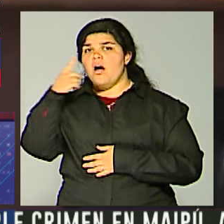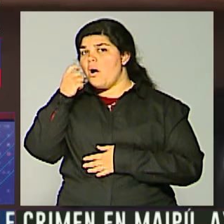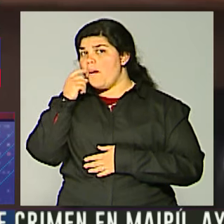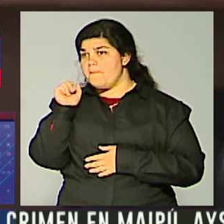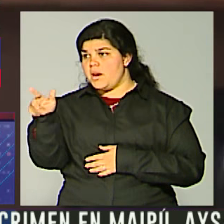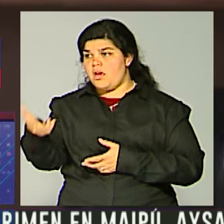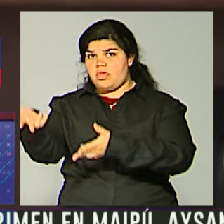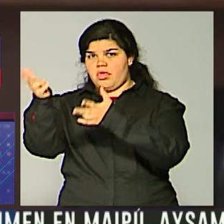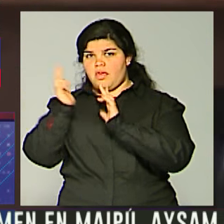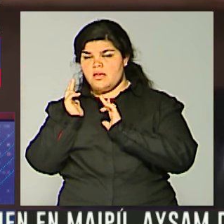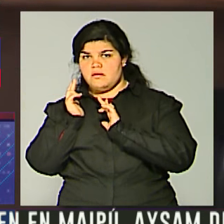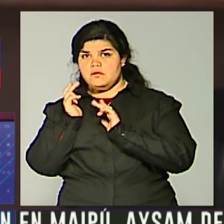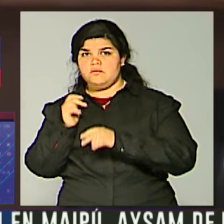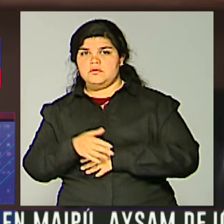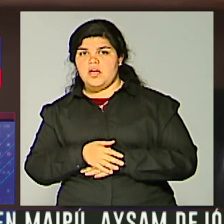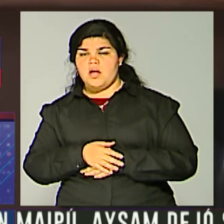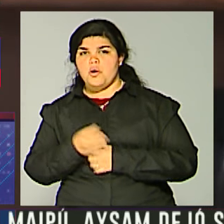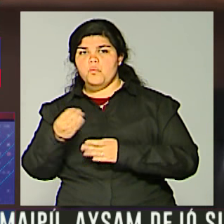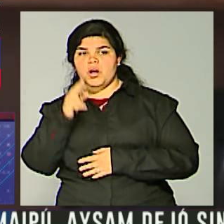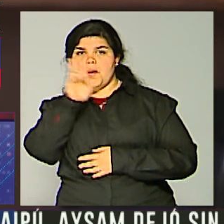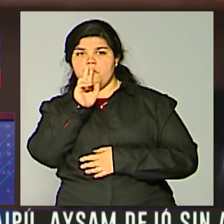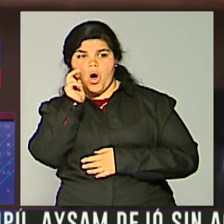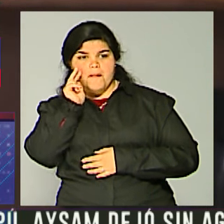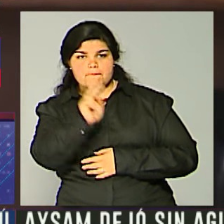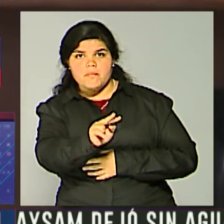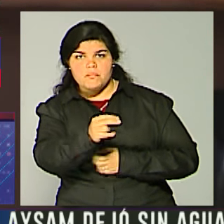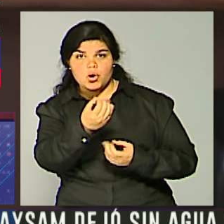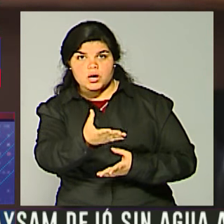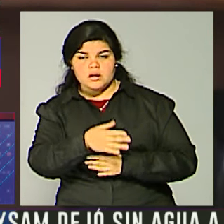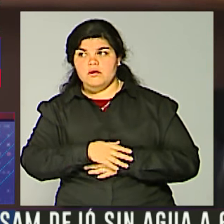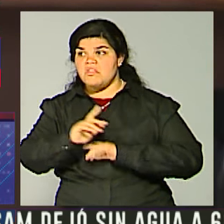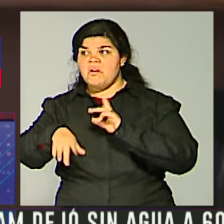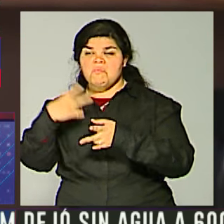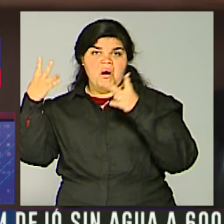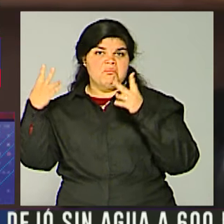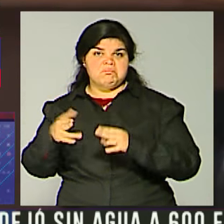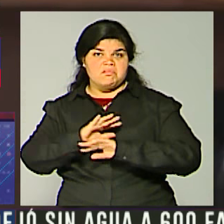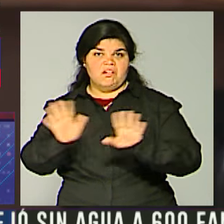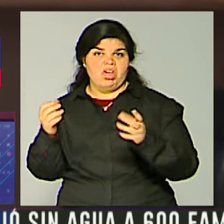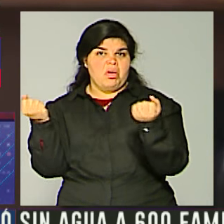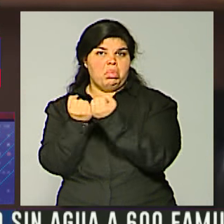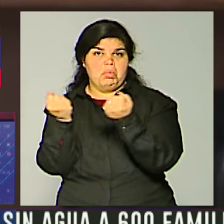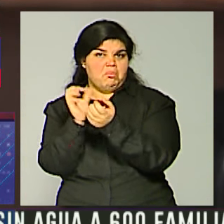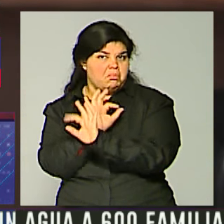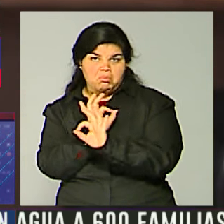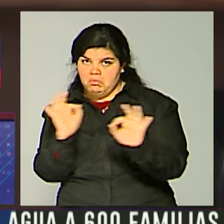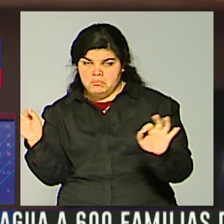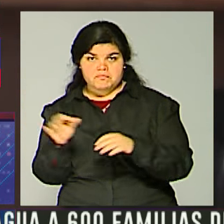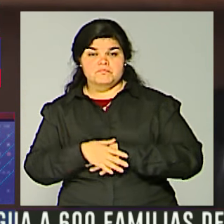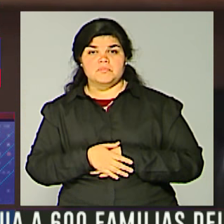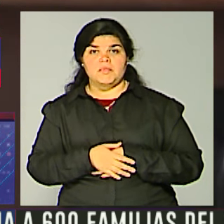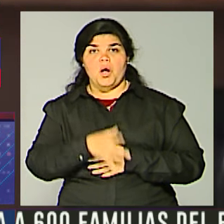le recriminó haber mirado a Silva, pero luego aseguró que el incidente murió allí sin mayores consecuencias. El segundo, en tanto, recordó